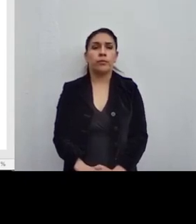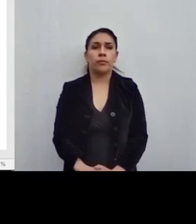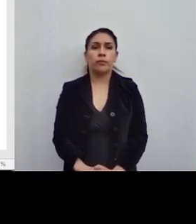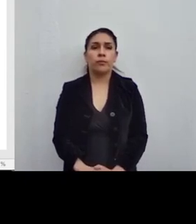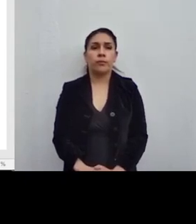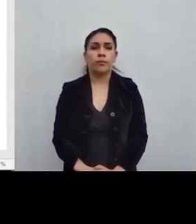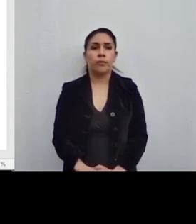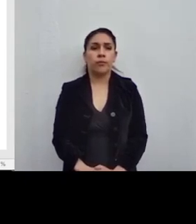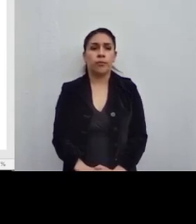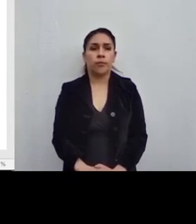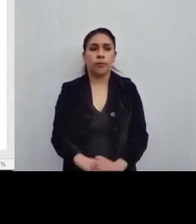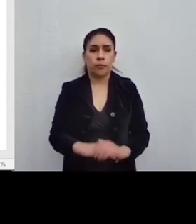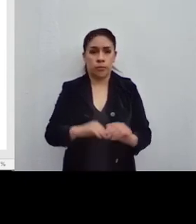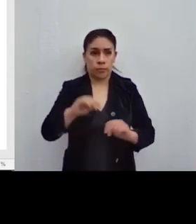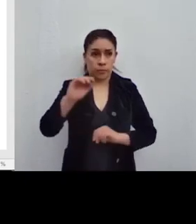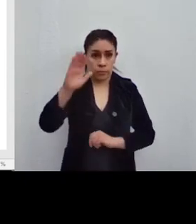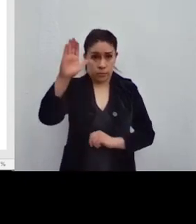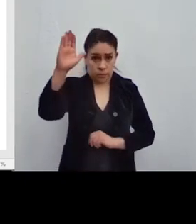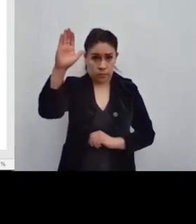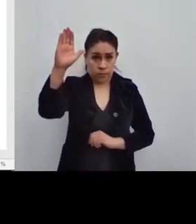¿Algún comentario?